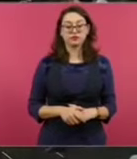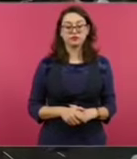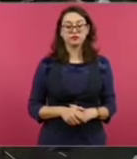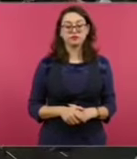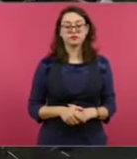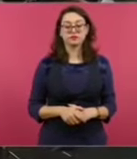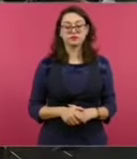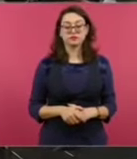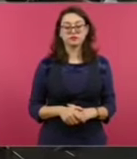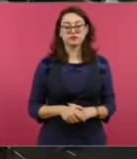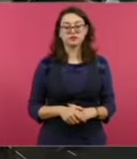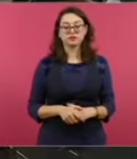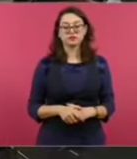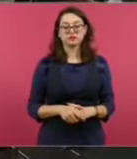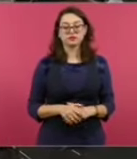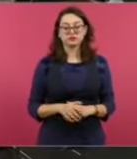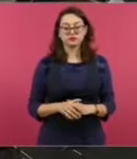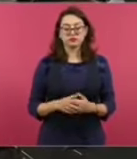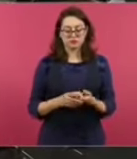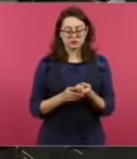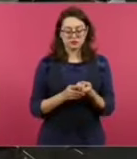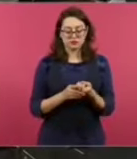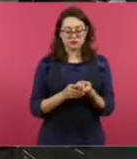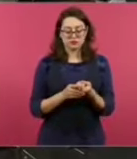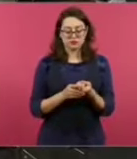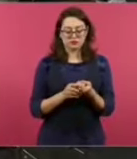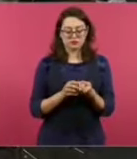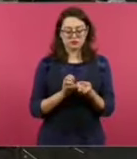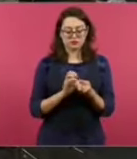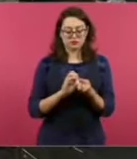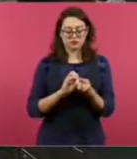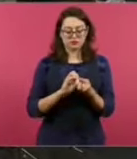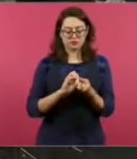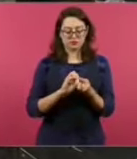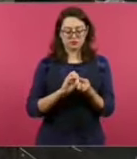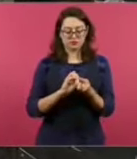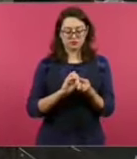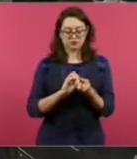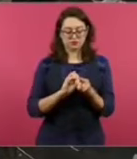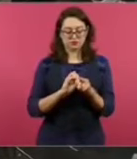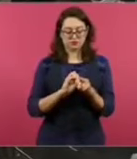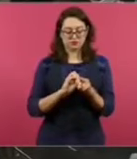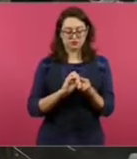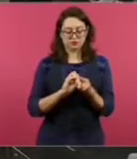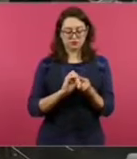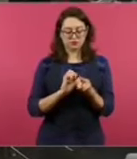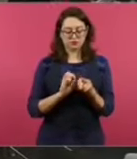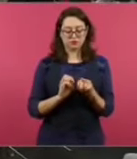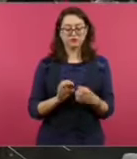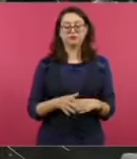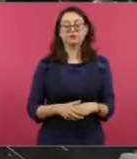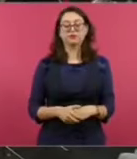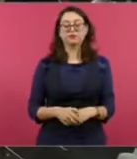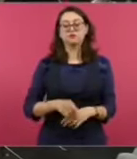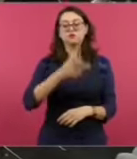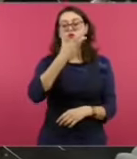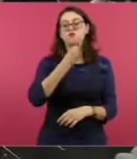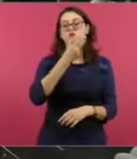Miren, shérida, según un periódico, AMLO, declaró hoy,